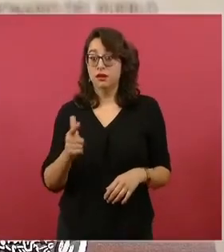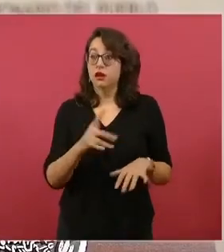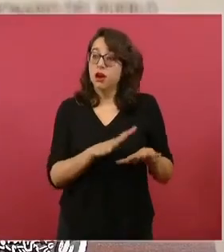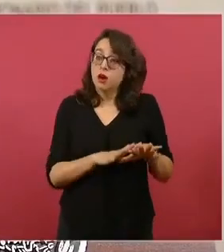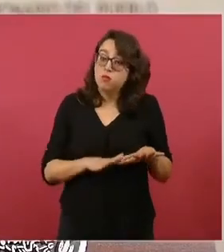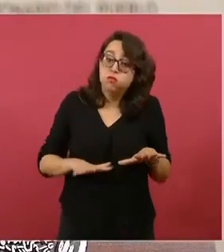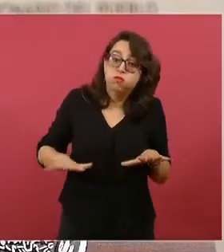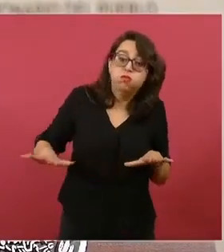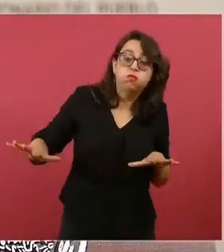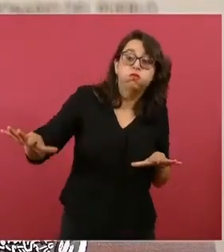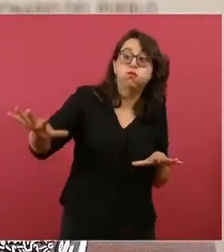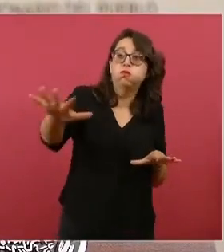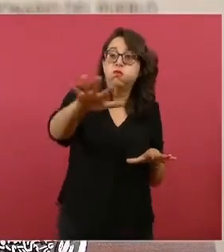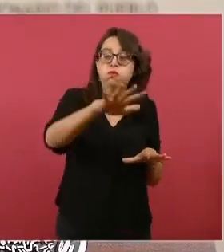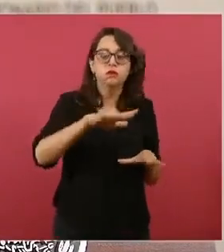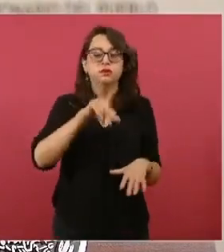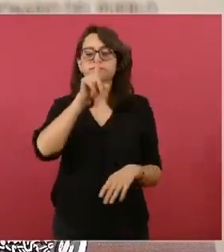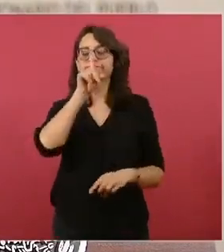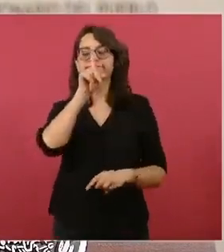es el corredor